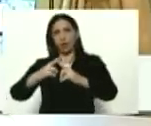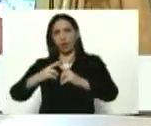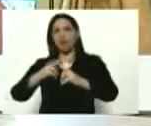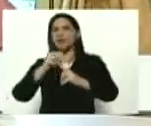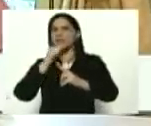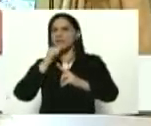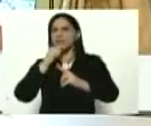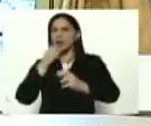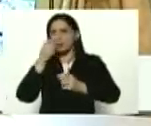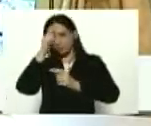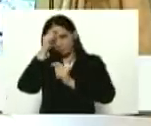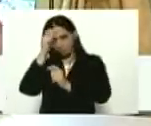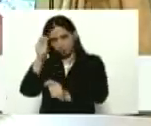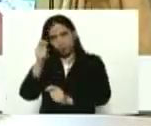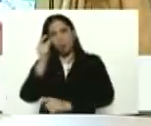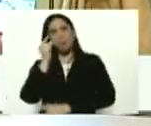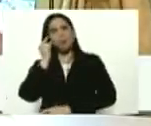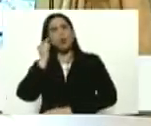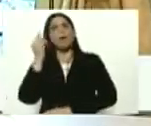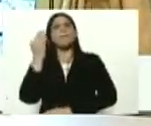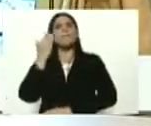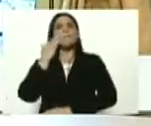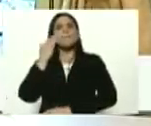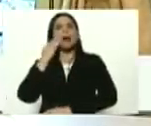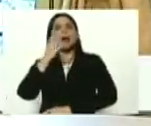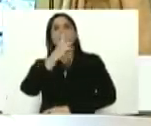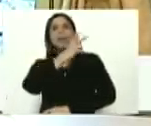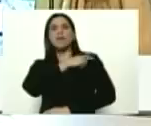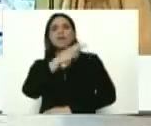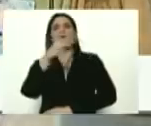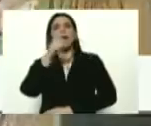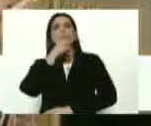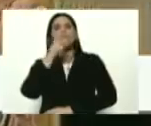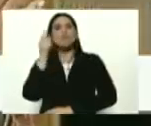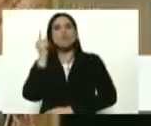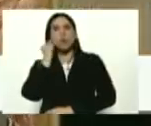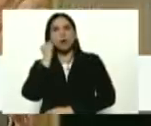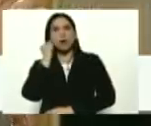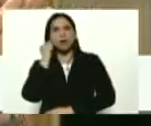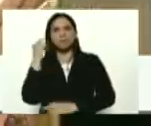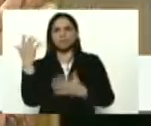mujer madre, a la mujer jefa, a la mujer abuela.